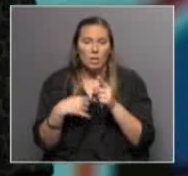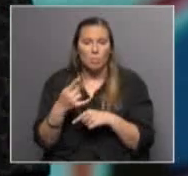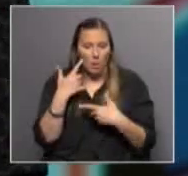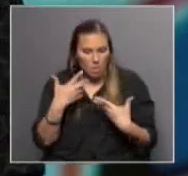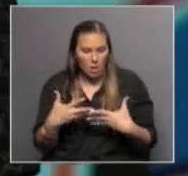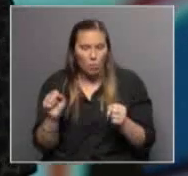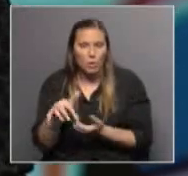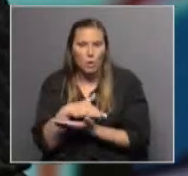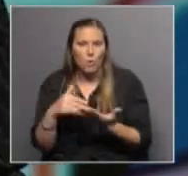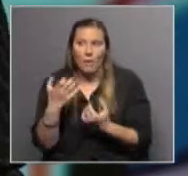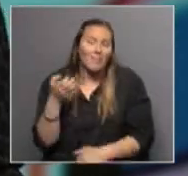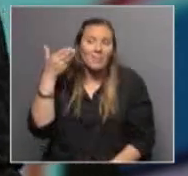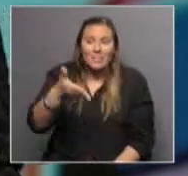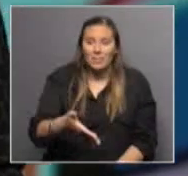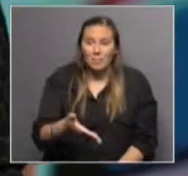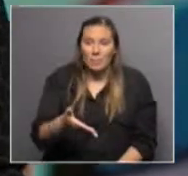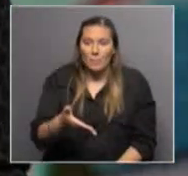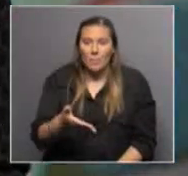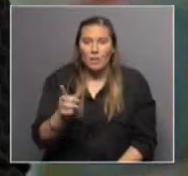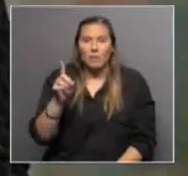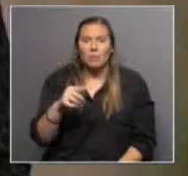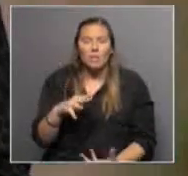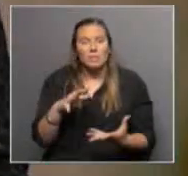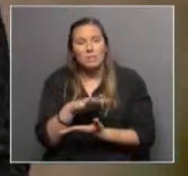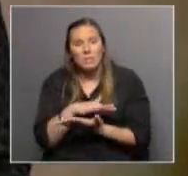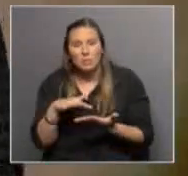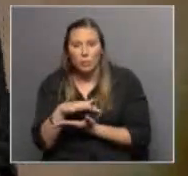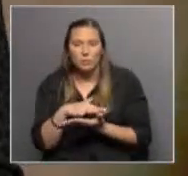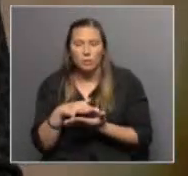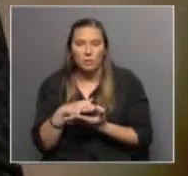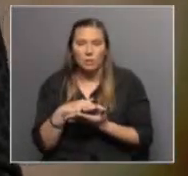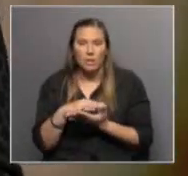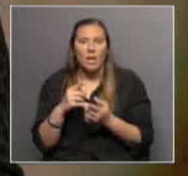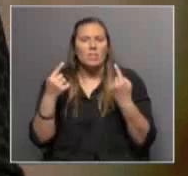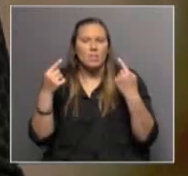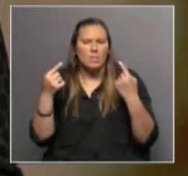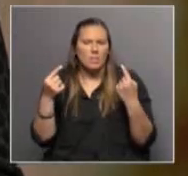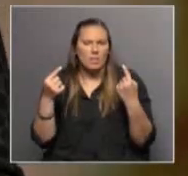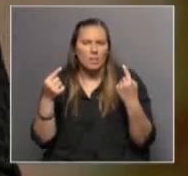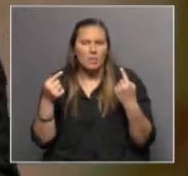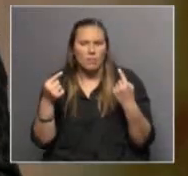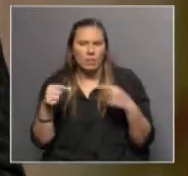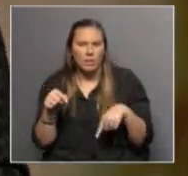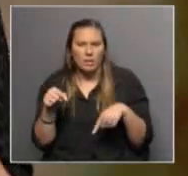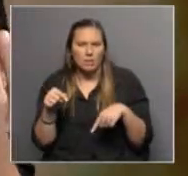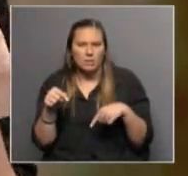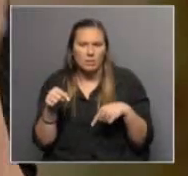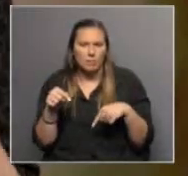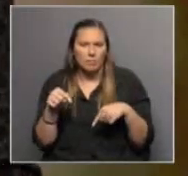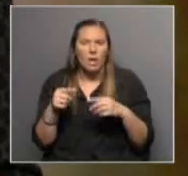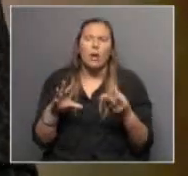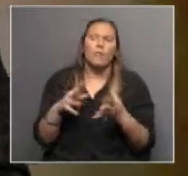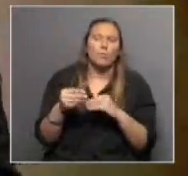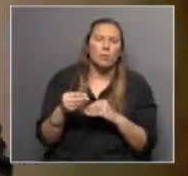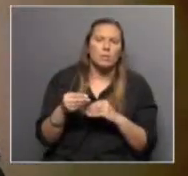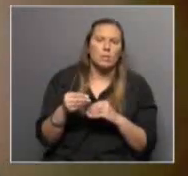descubrí es un lugar y te da ganas de ir y se generan fenómenos que que sacan las diferencias entre el online y el offline y esa